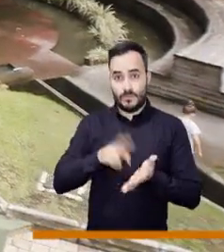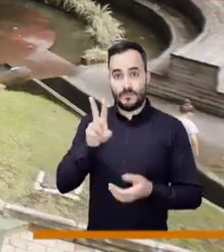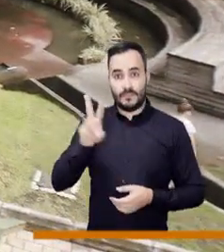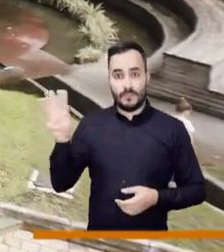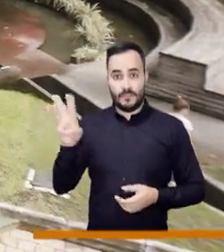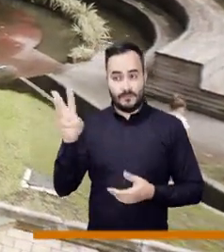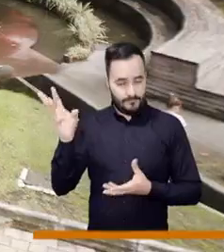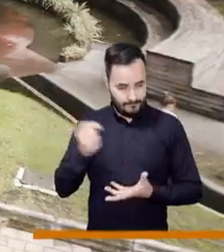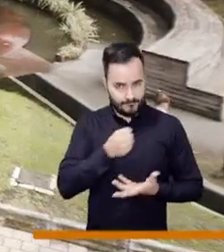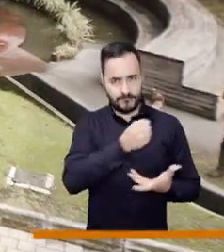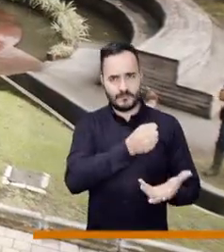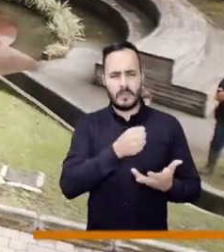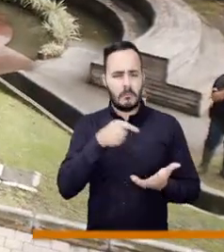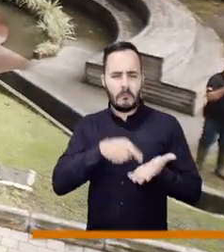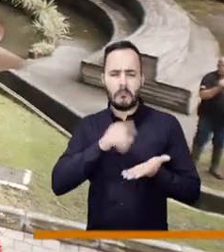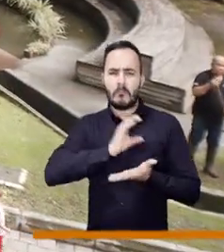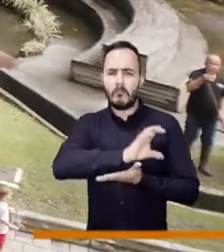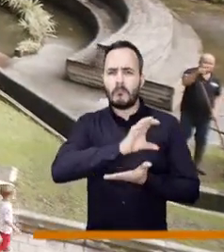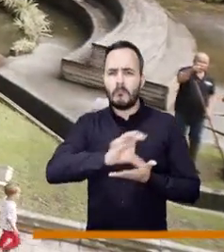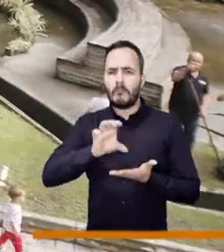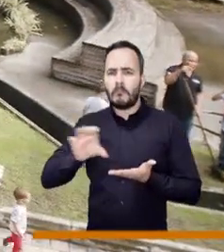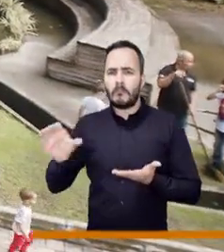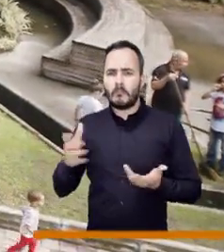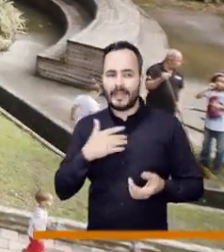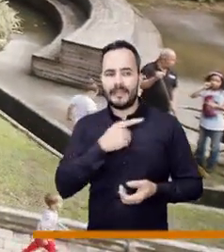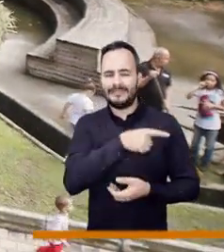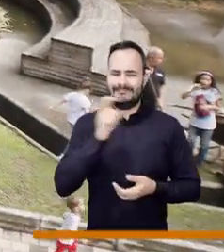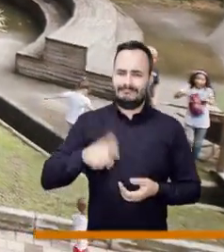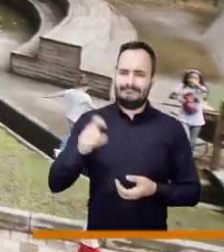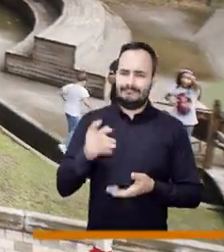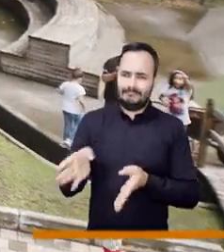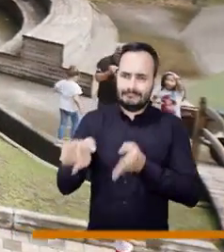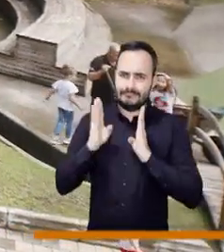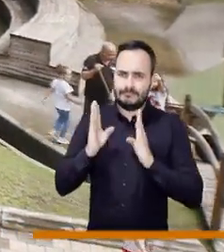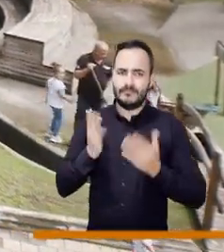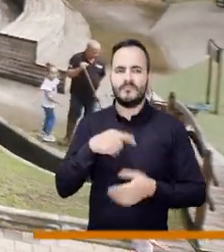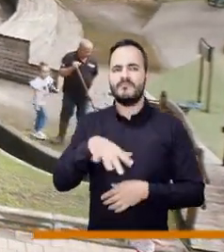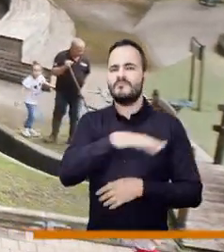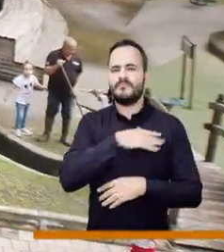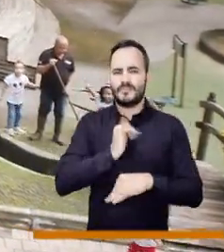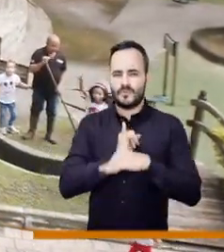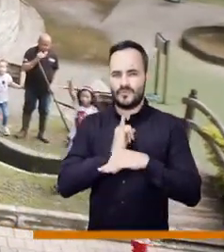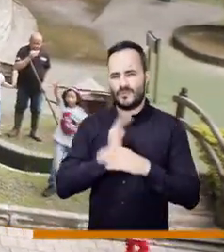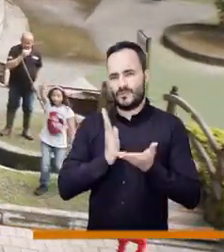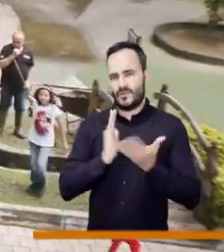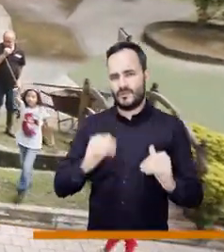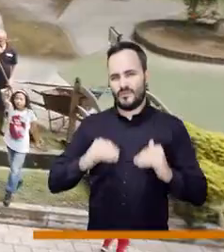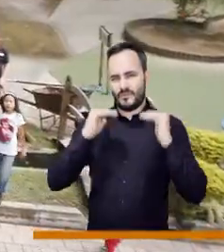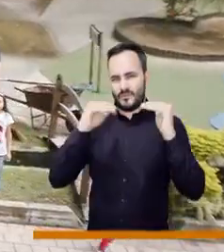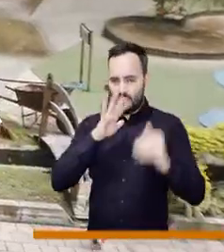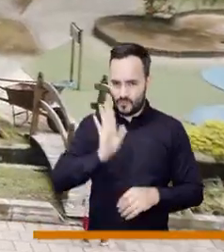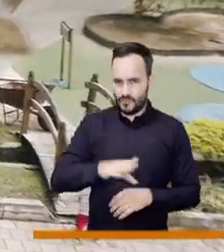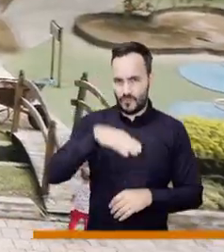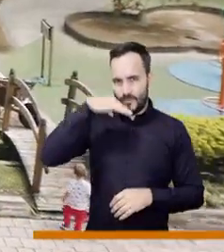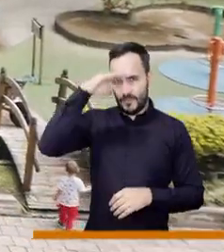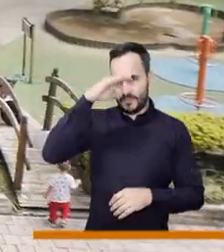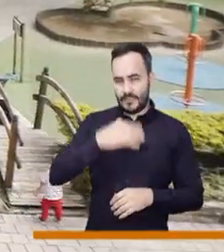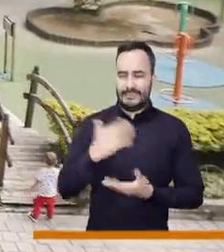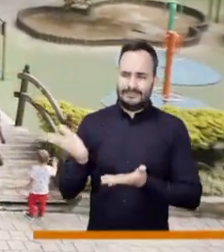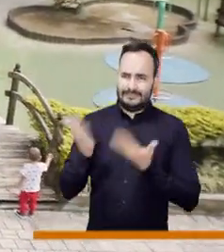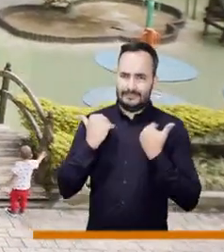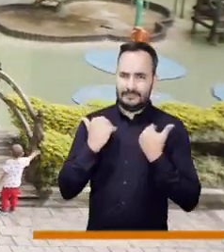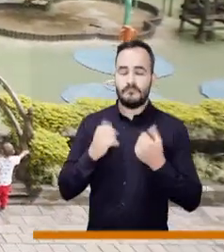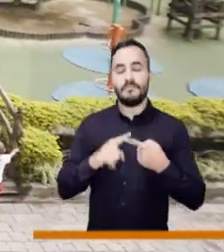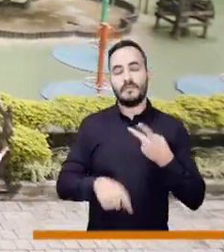2023, en lo que se relaciona con la destinación de los recursos que deben hacerse para instituciones de educación superior de la ciudad,